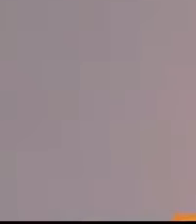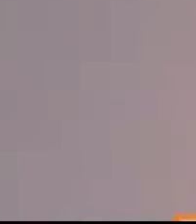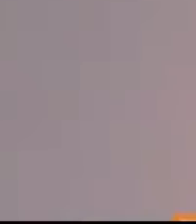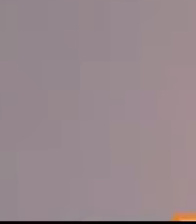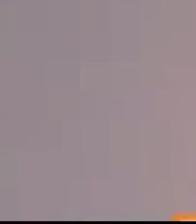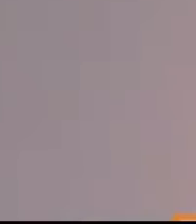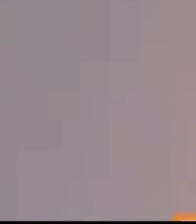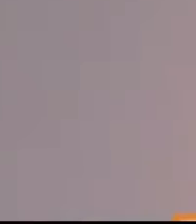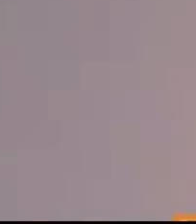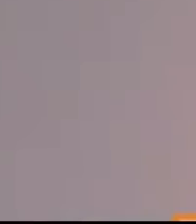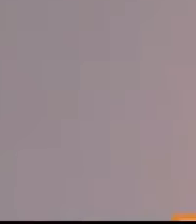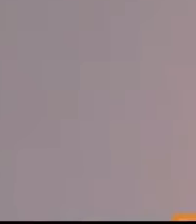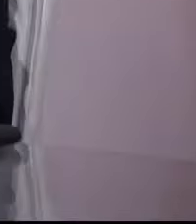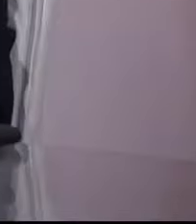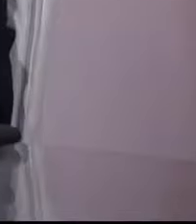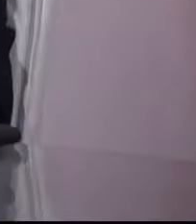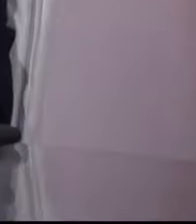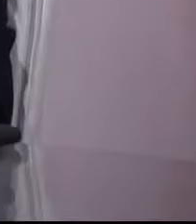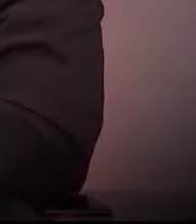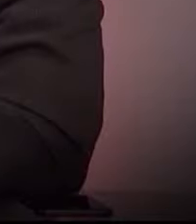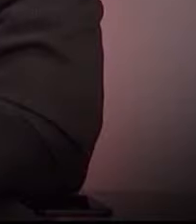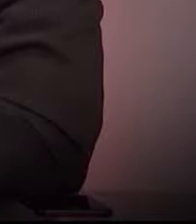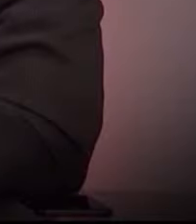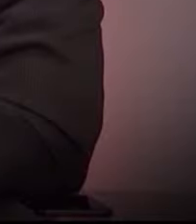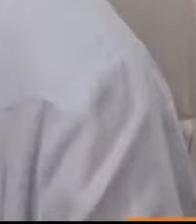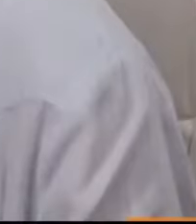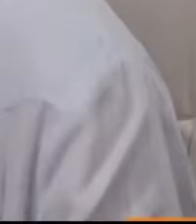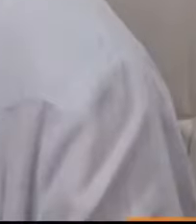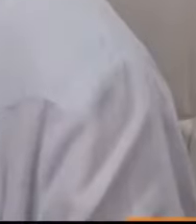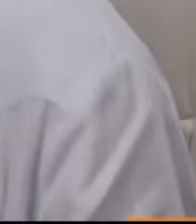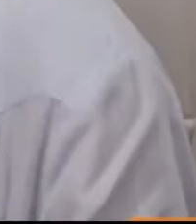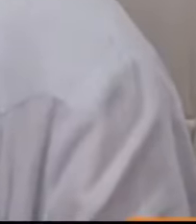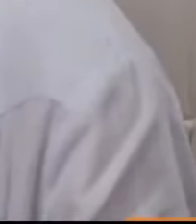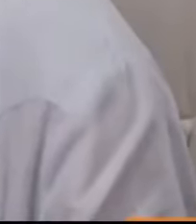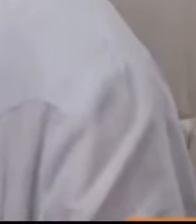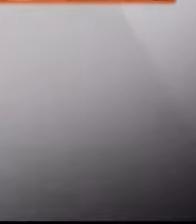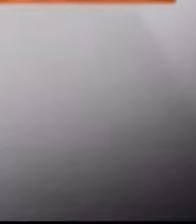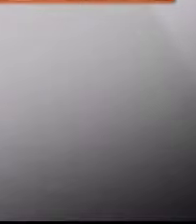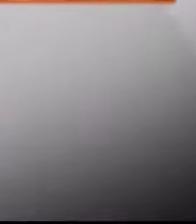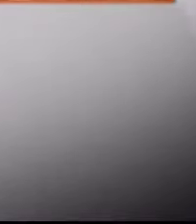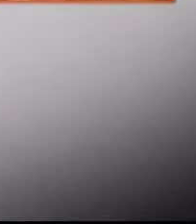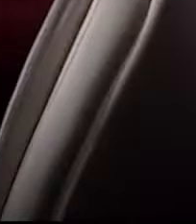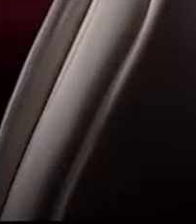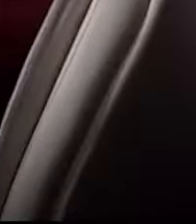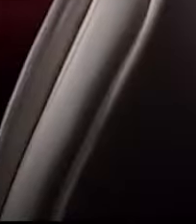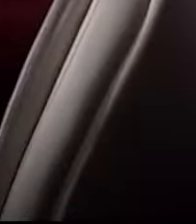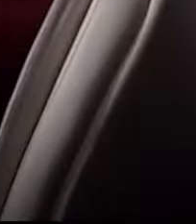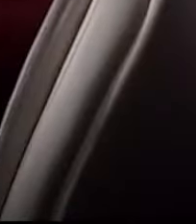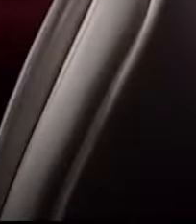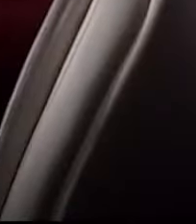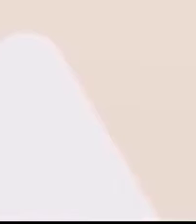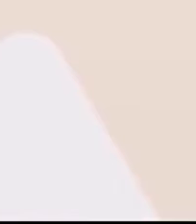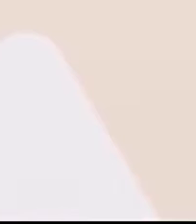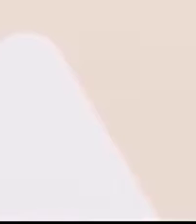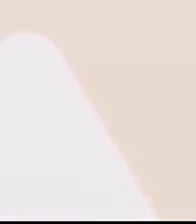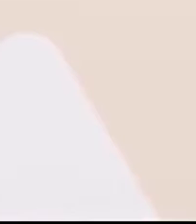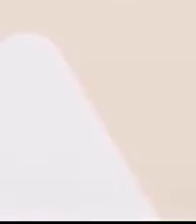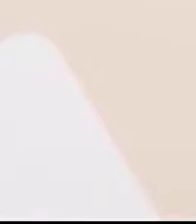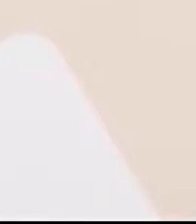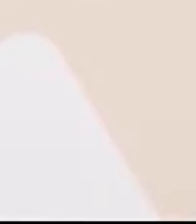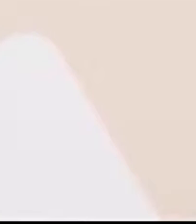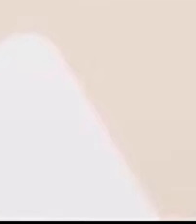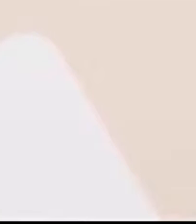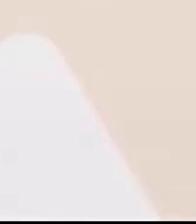sector empresarial y de los servicios, especialistas y otros invitados. Abierto al diálogo con el pueblo a través de